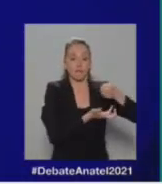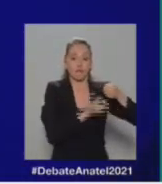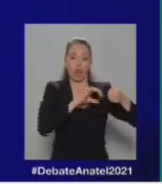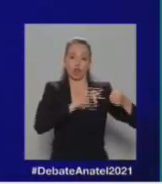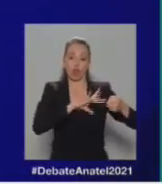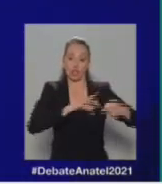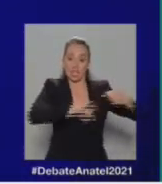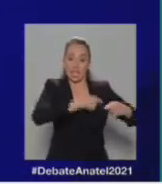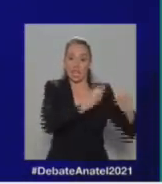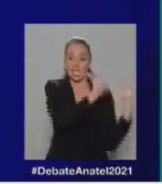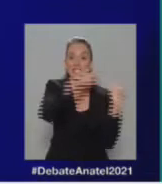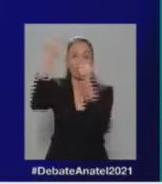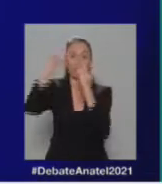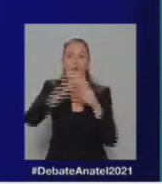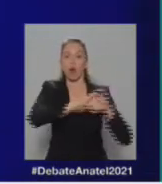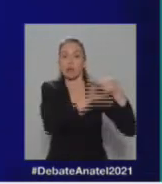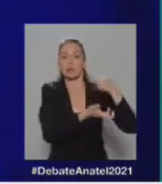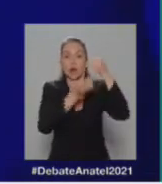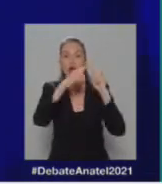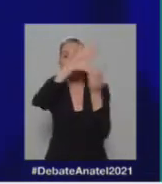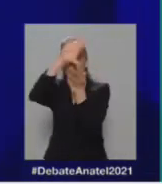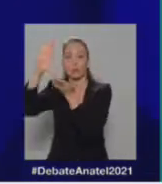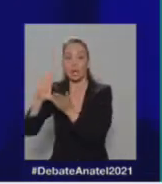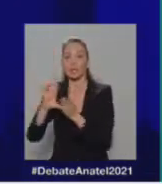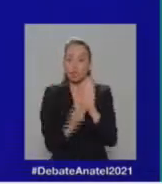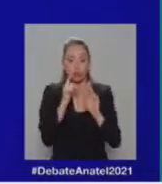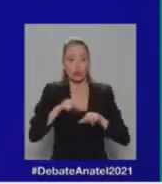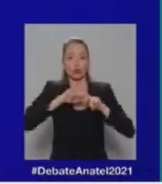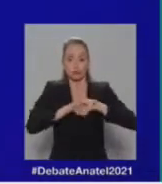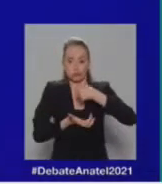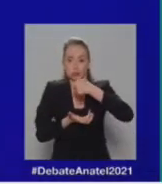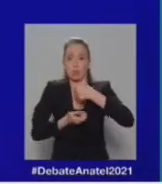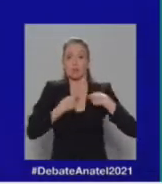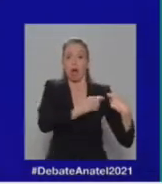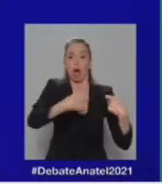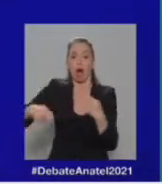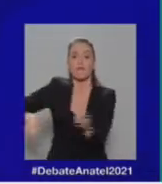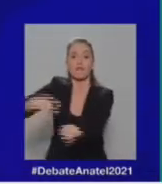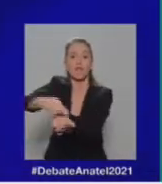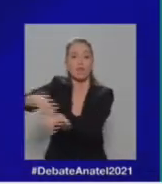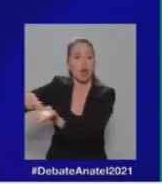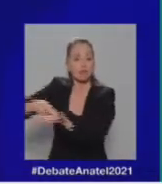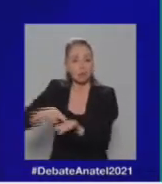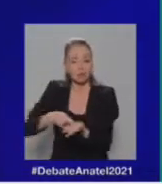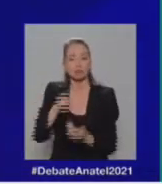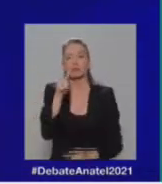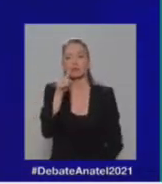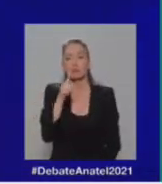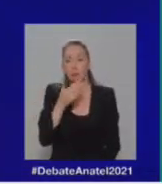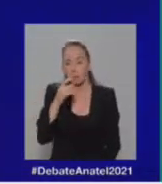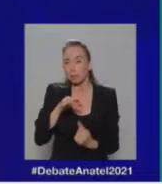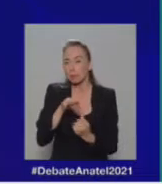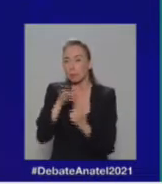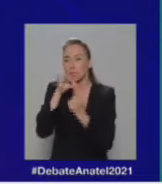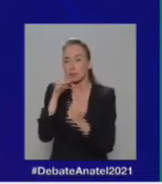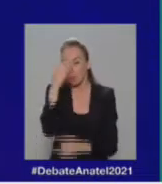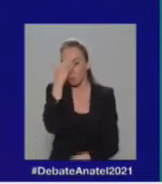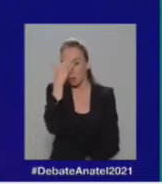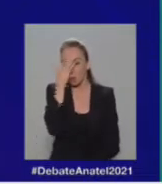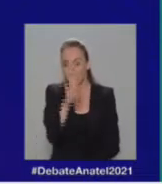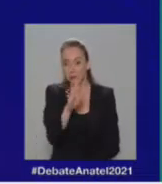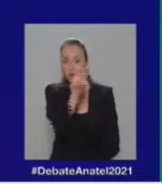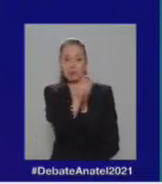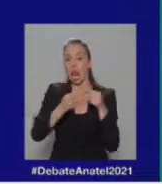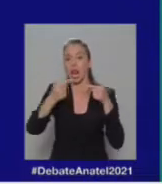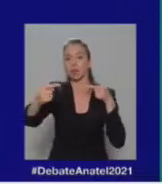información sobre su intención de establecer diálogo con él, como lo señaló Macarena Pizarro. Manifestó su intención de aclarar